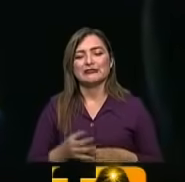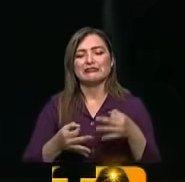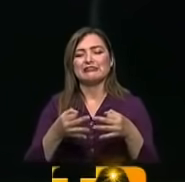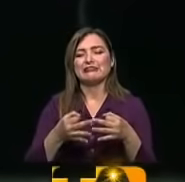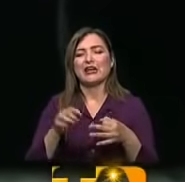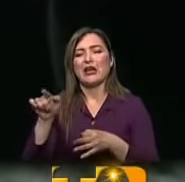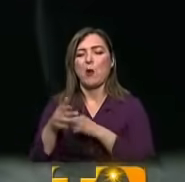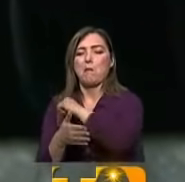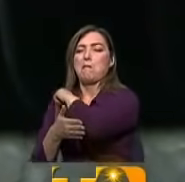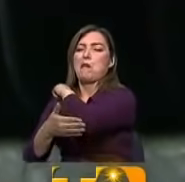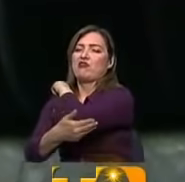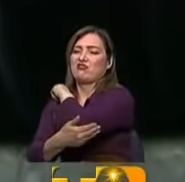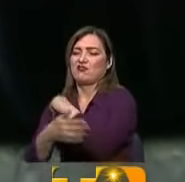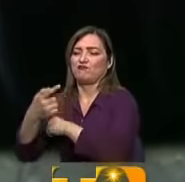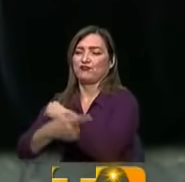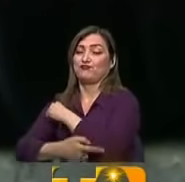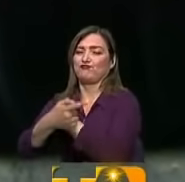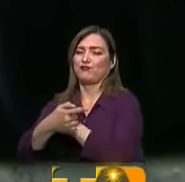infidelidad.